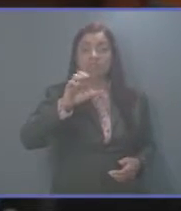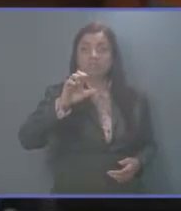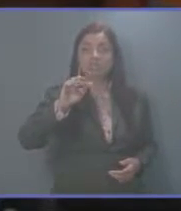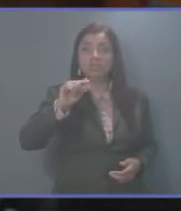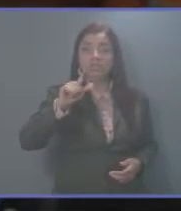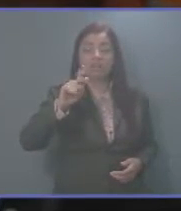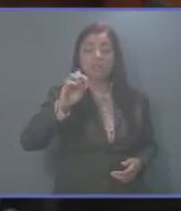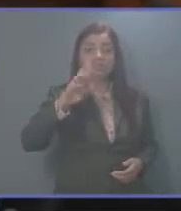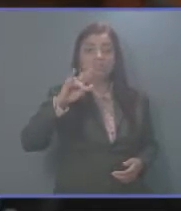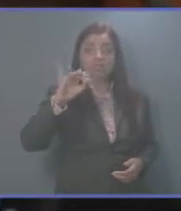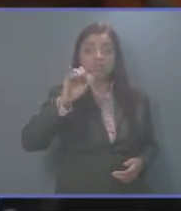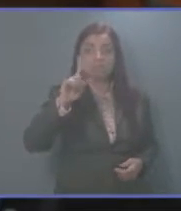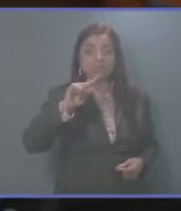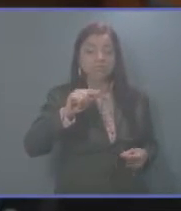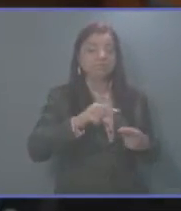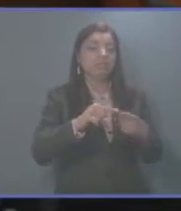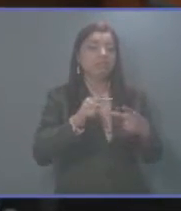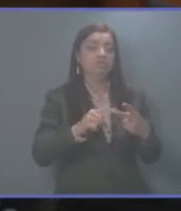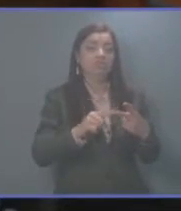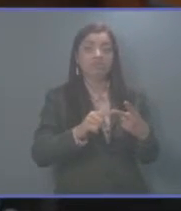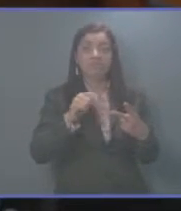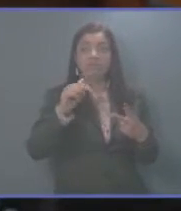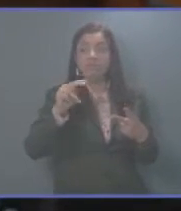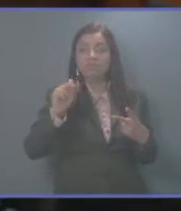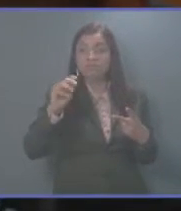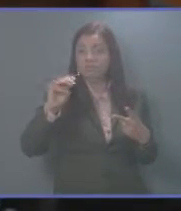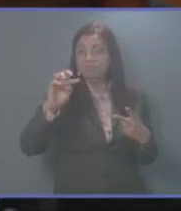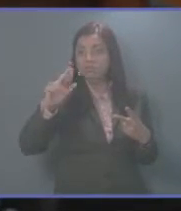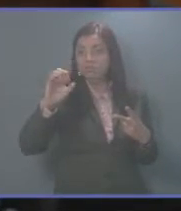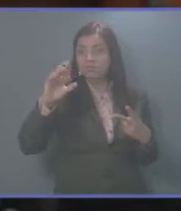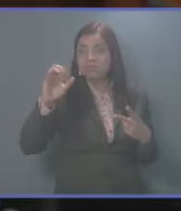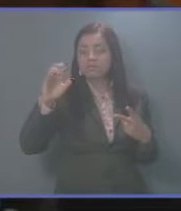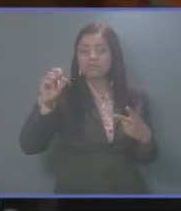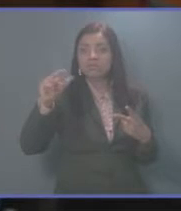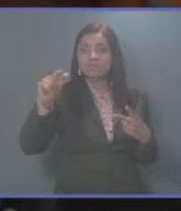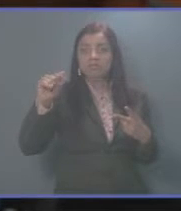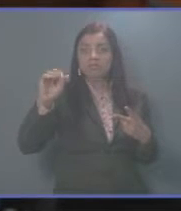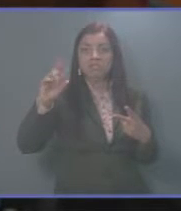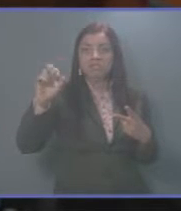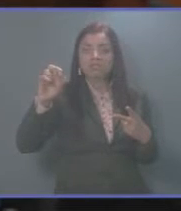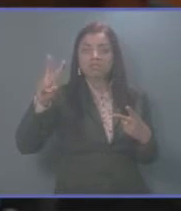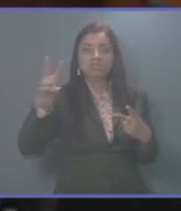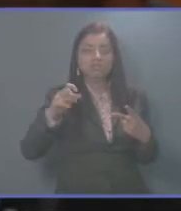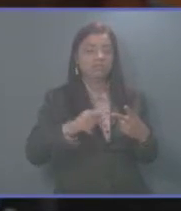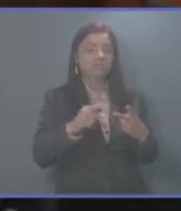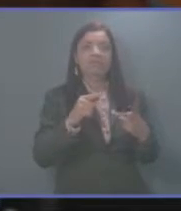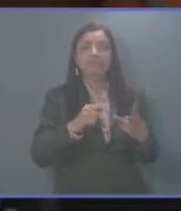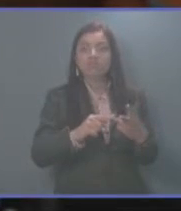Antonio Almendari Rivas, Ana Mercedes Larrabe de Ayala,